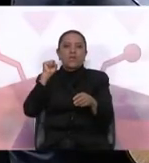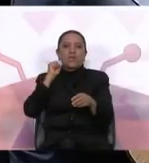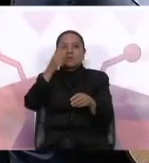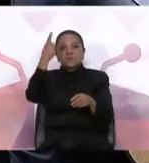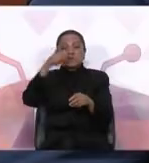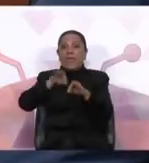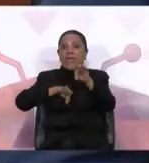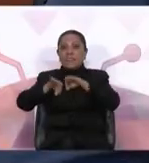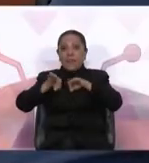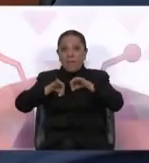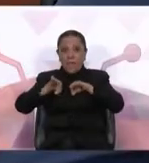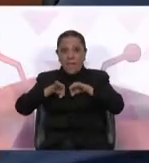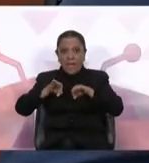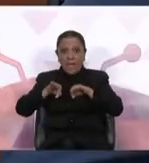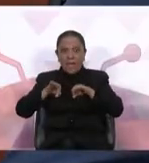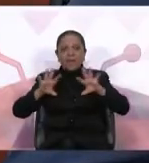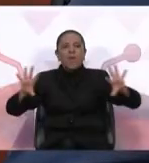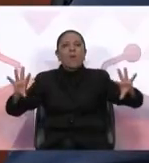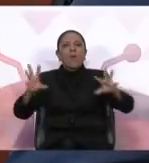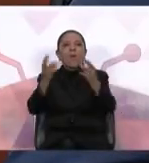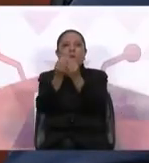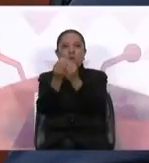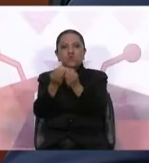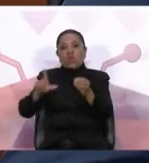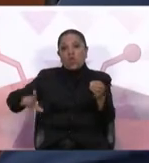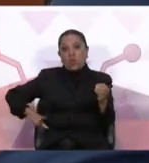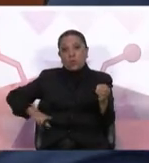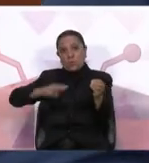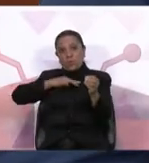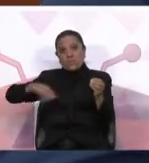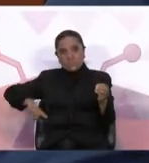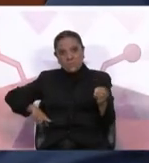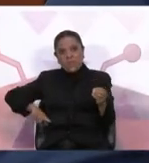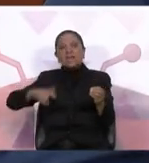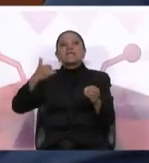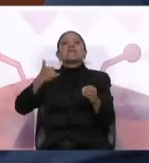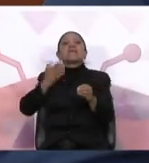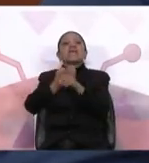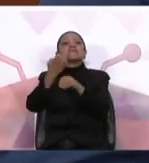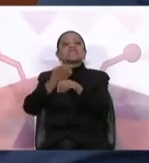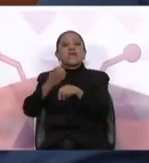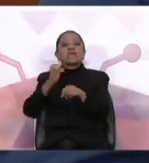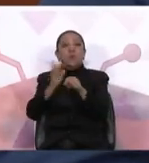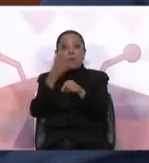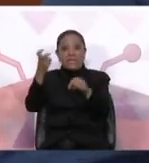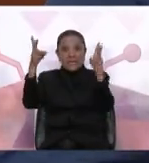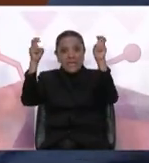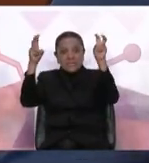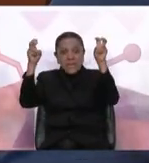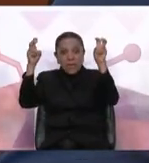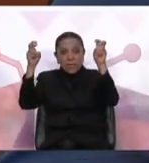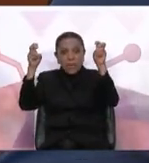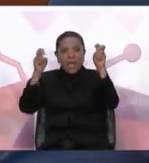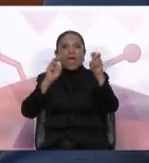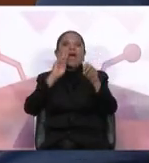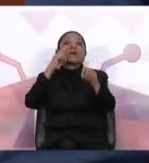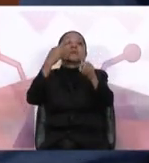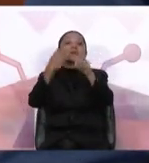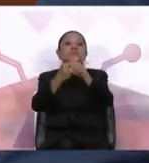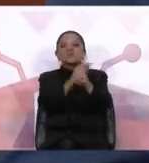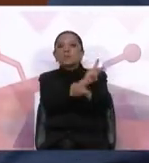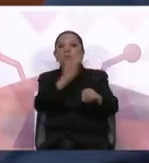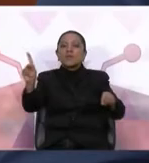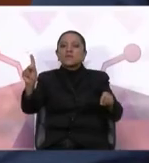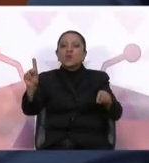conjunta entre los gobiernos municipales y el gobierno del estado porque ese tema es un tema que corresponde a los gobiernos municipales